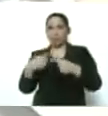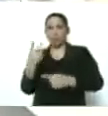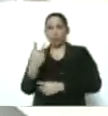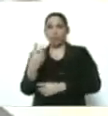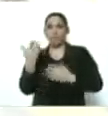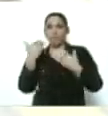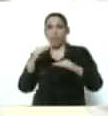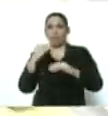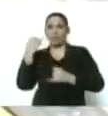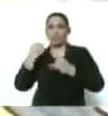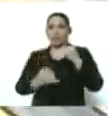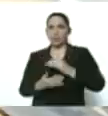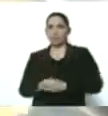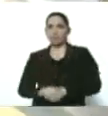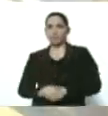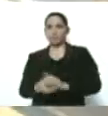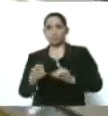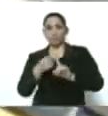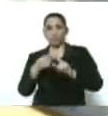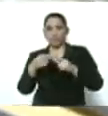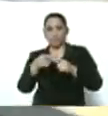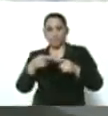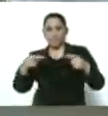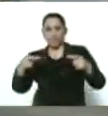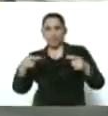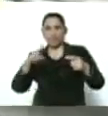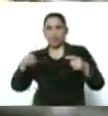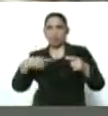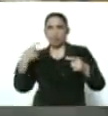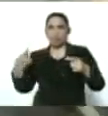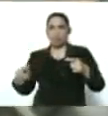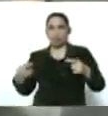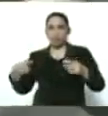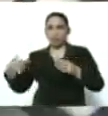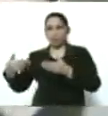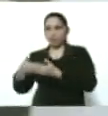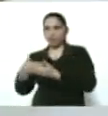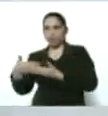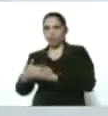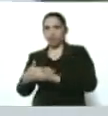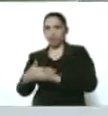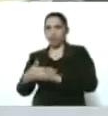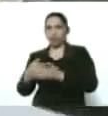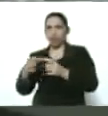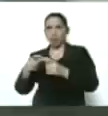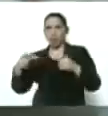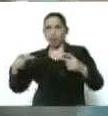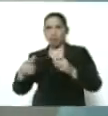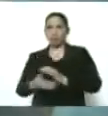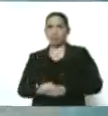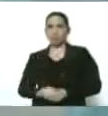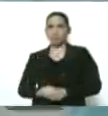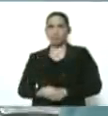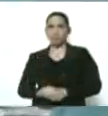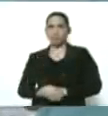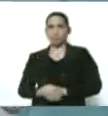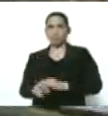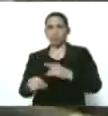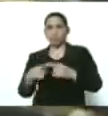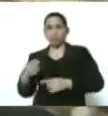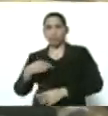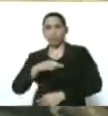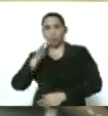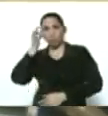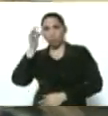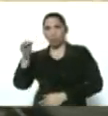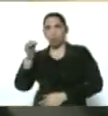es el blister y luego el encartonado. De esta manera, luego nuestro proceso productivo